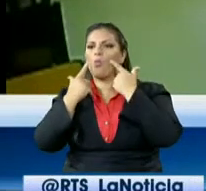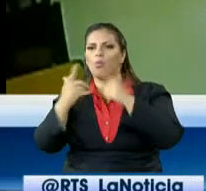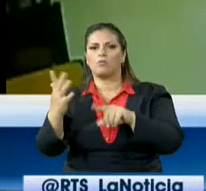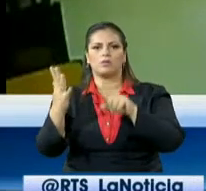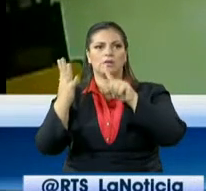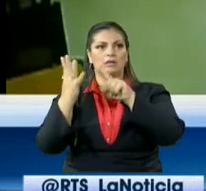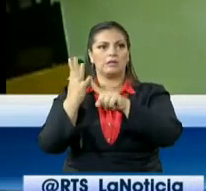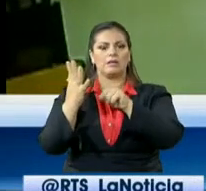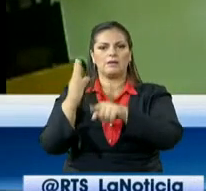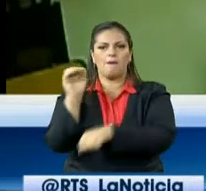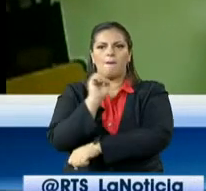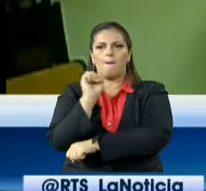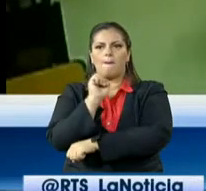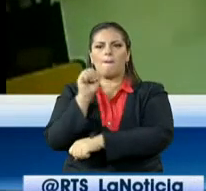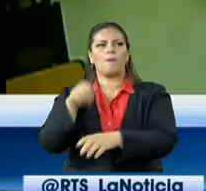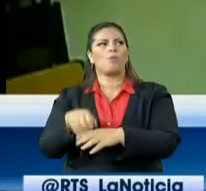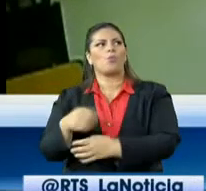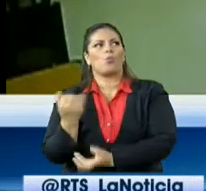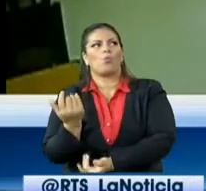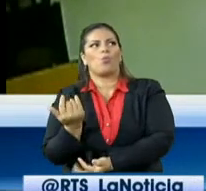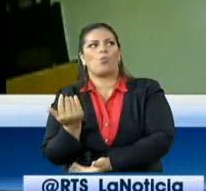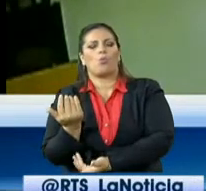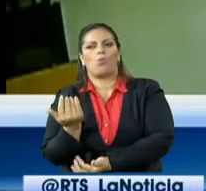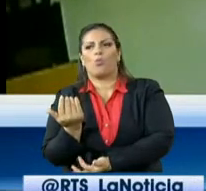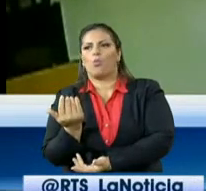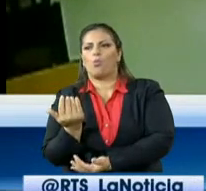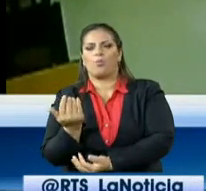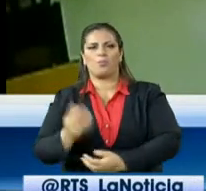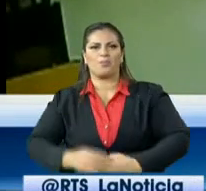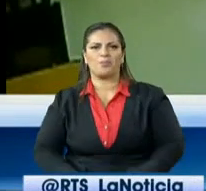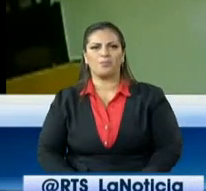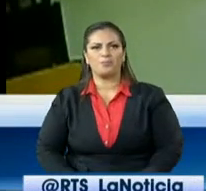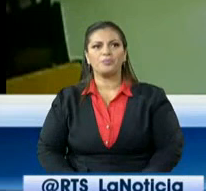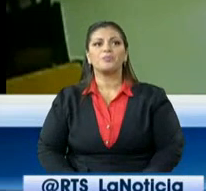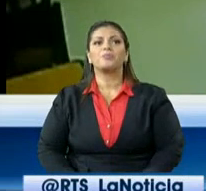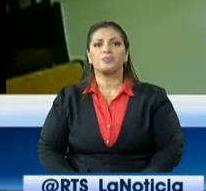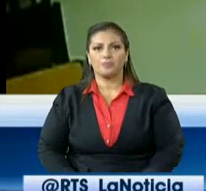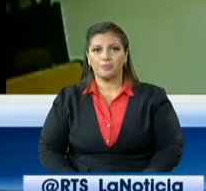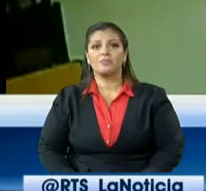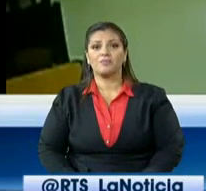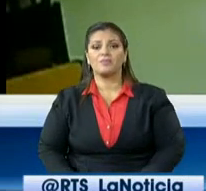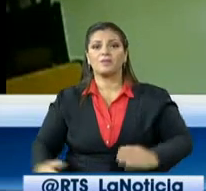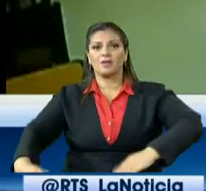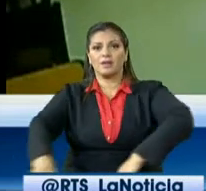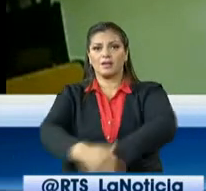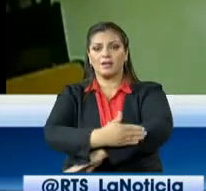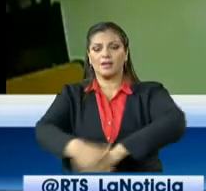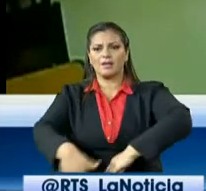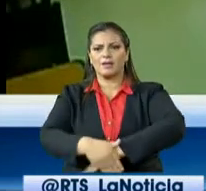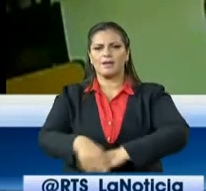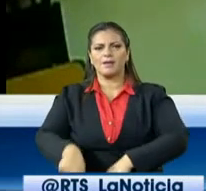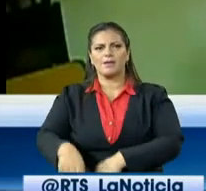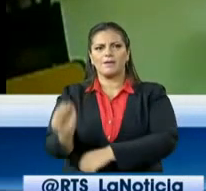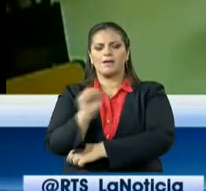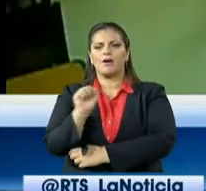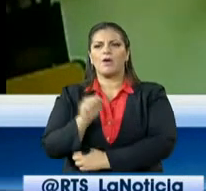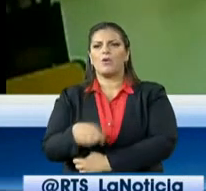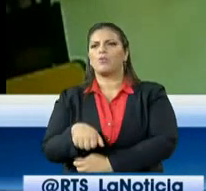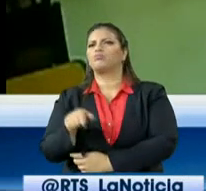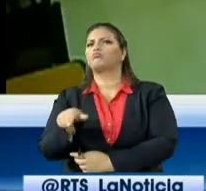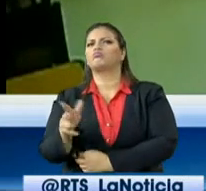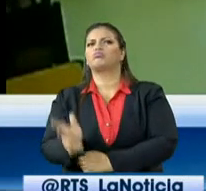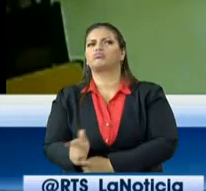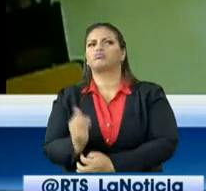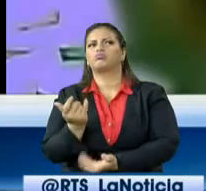computadora personal y todo sale. En la calle esperaba un vehículo con el motor encendido. El asalto demora un par de minutos. Los afectados